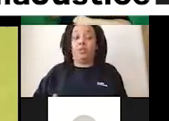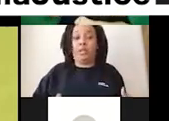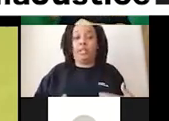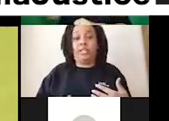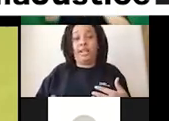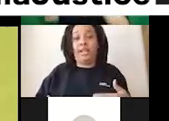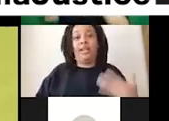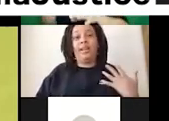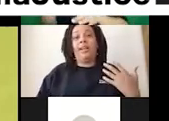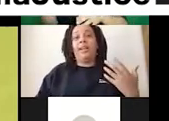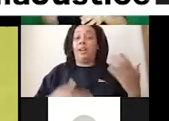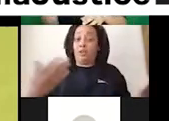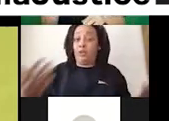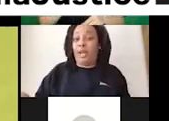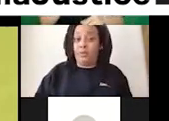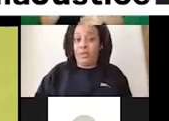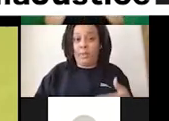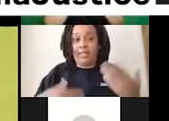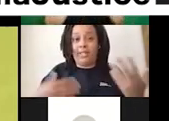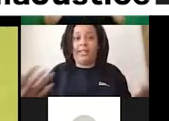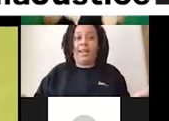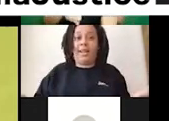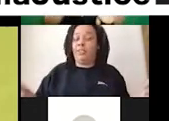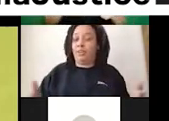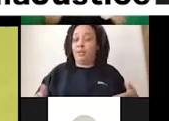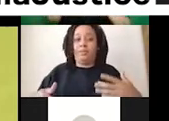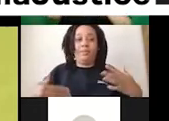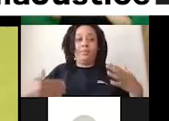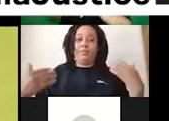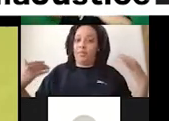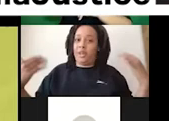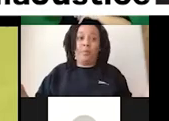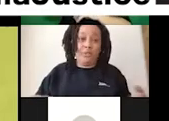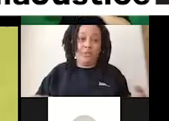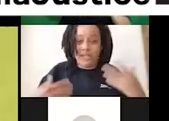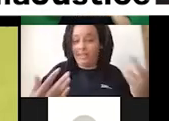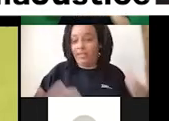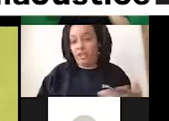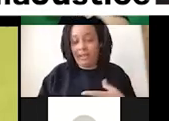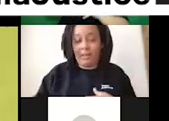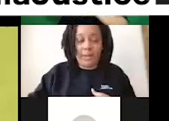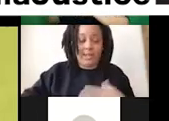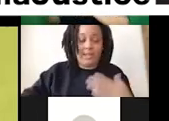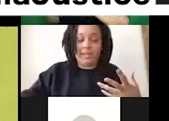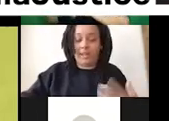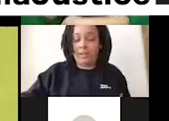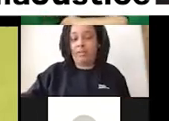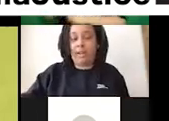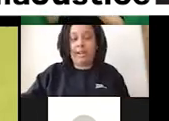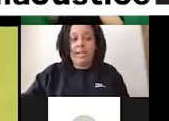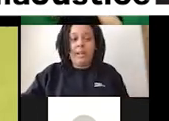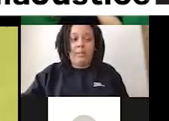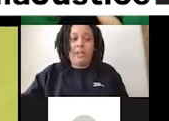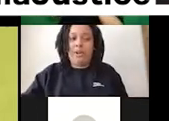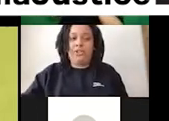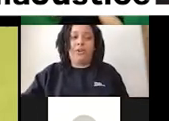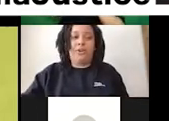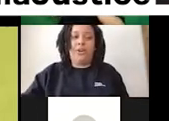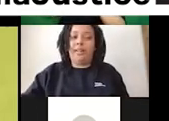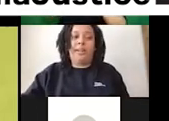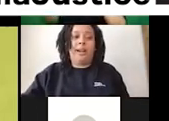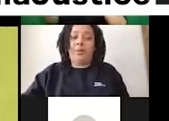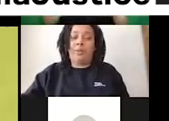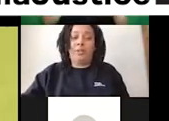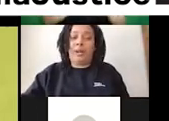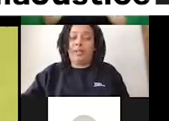una cosa de largo a largo plazo verdad porque hay que encontrar este balance de